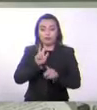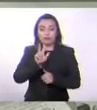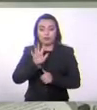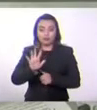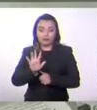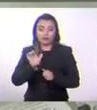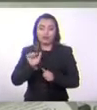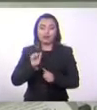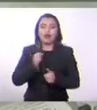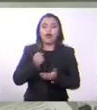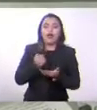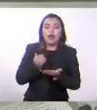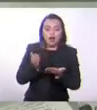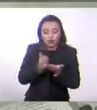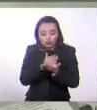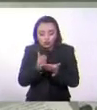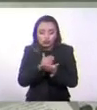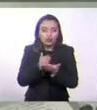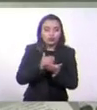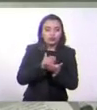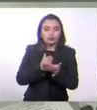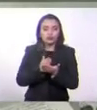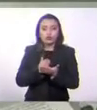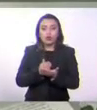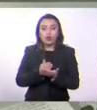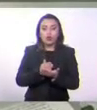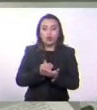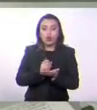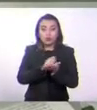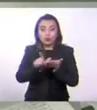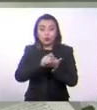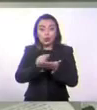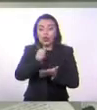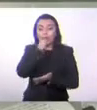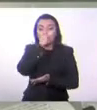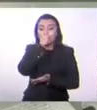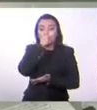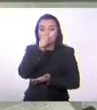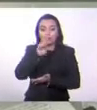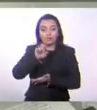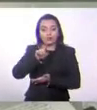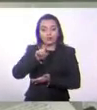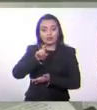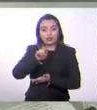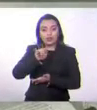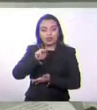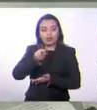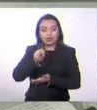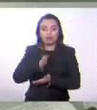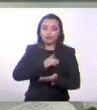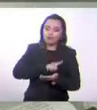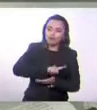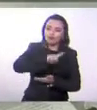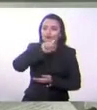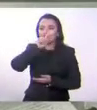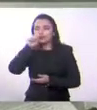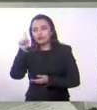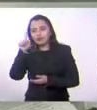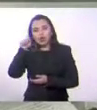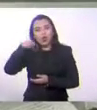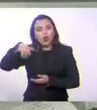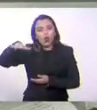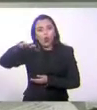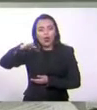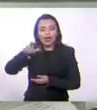se trasladó a Santiago de Chile para estudiar Derecho, aunque volvió a San Salvador a continuar sus estudios. Su